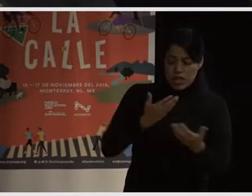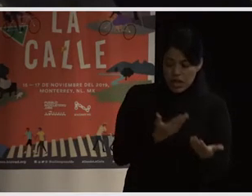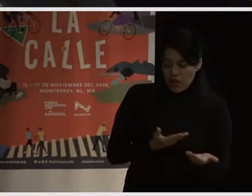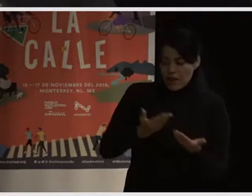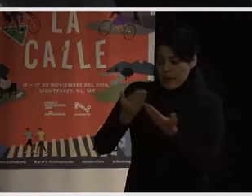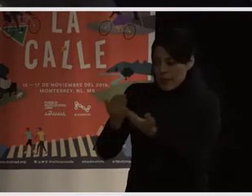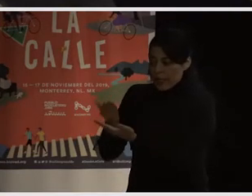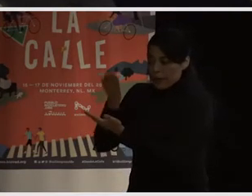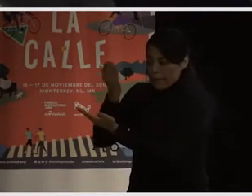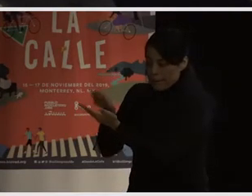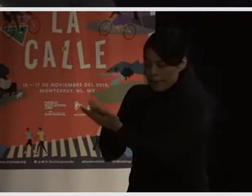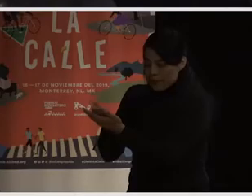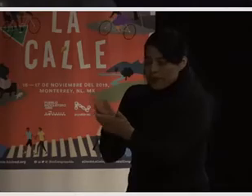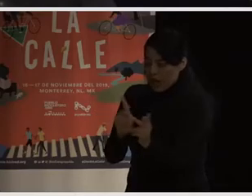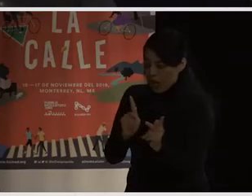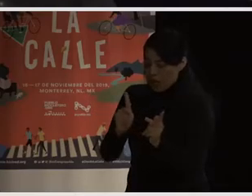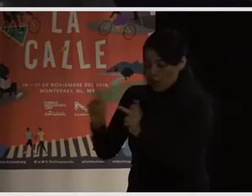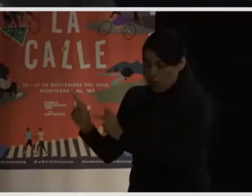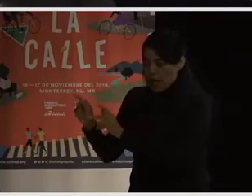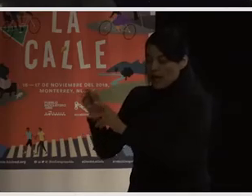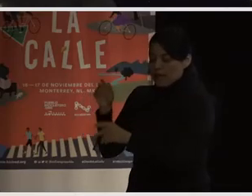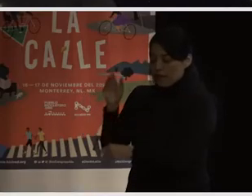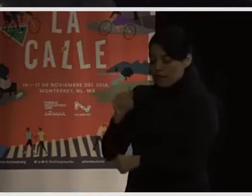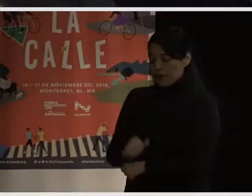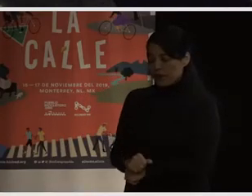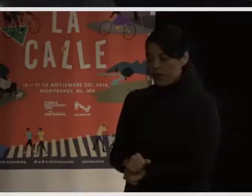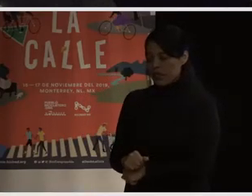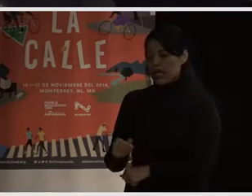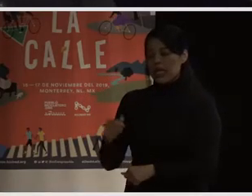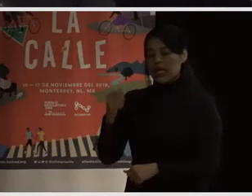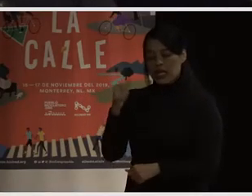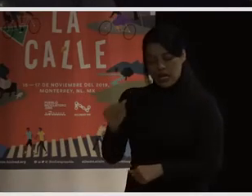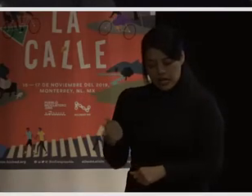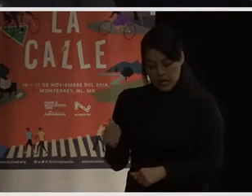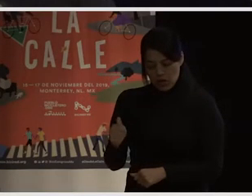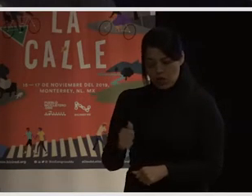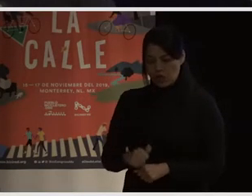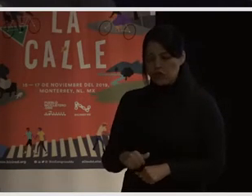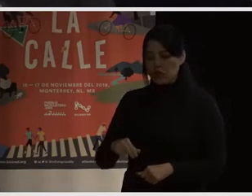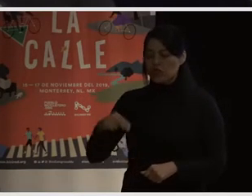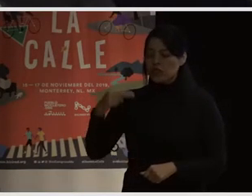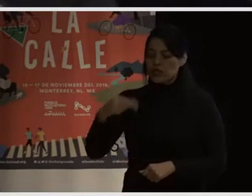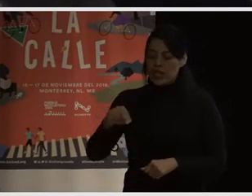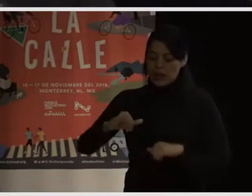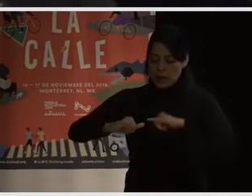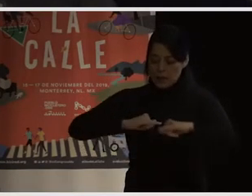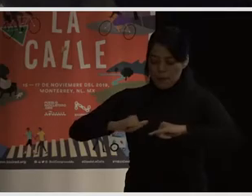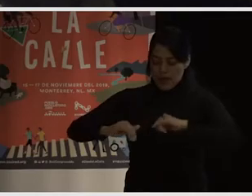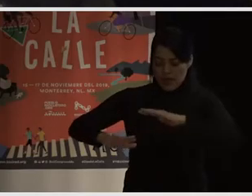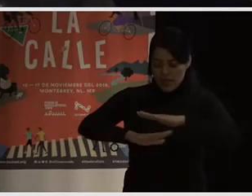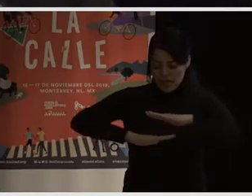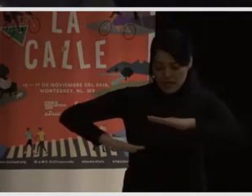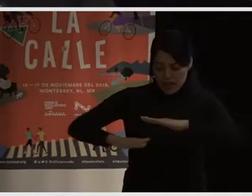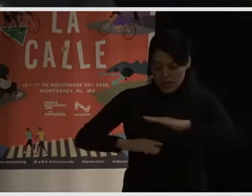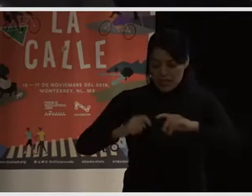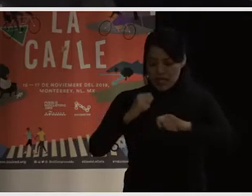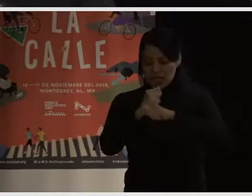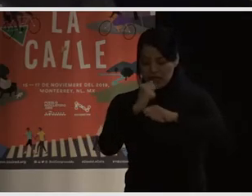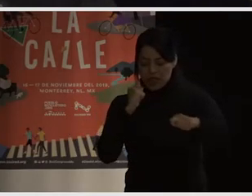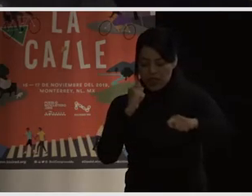ya técnico y de planificación y es lo que se publicó en el mes de agosto que se llama a base de las rutas de transporte público